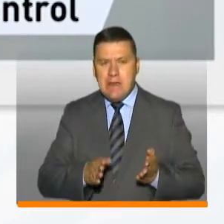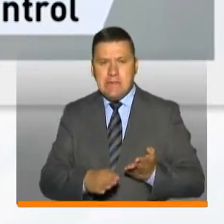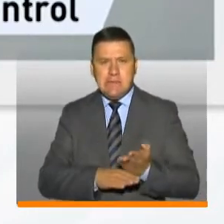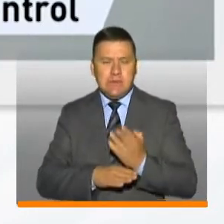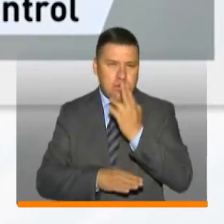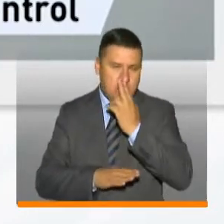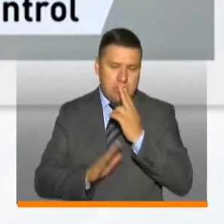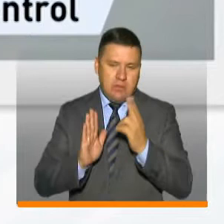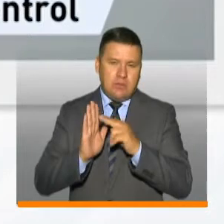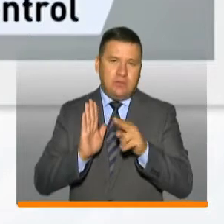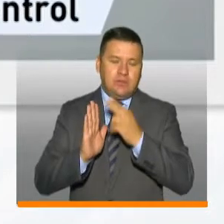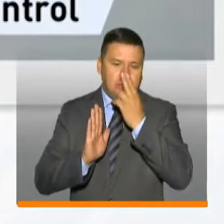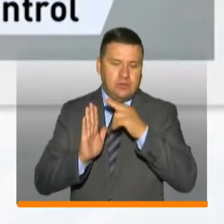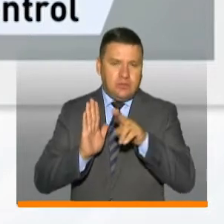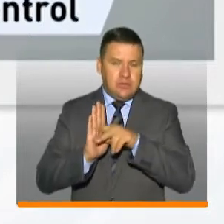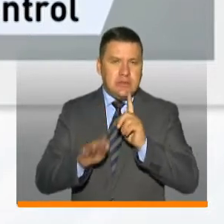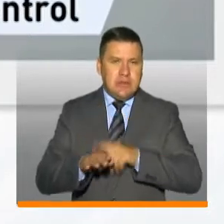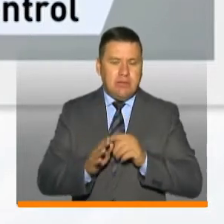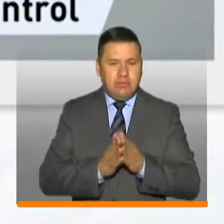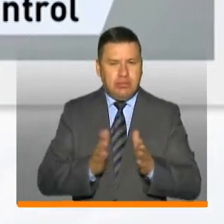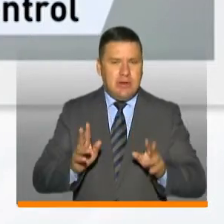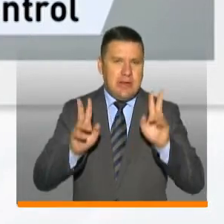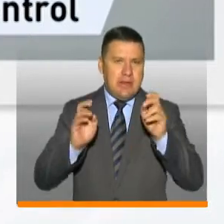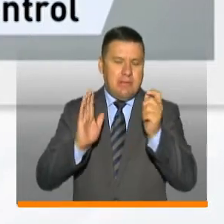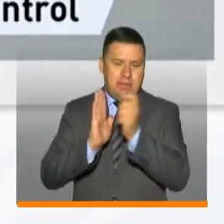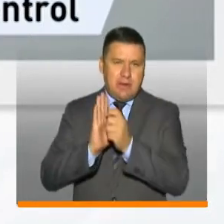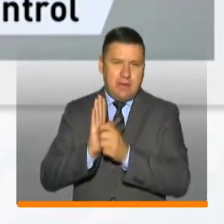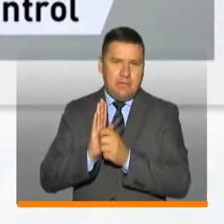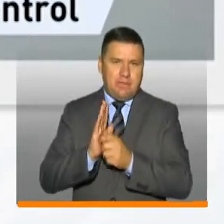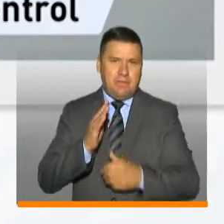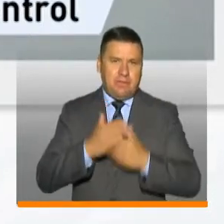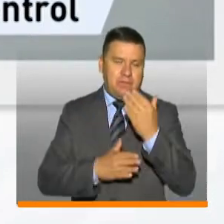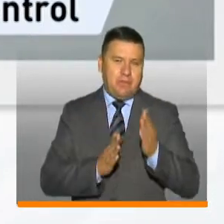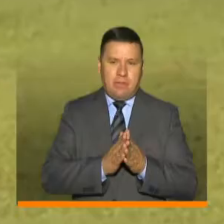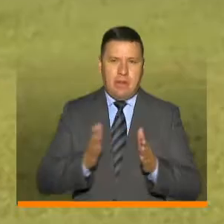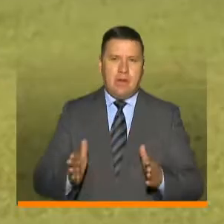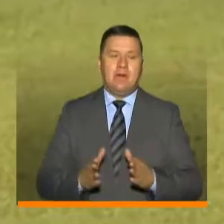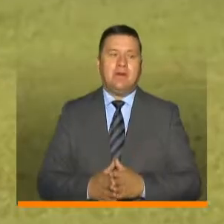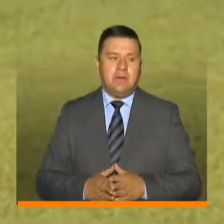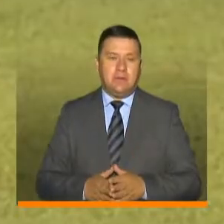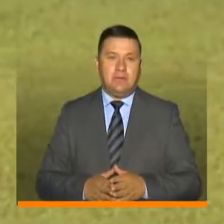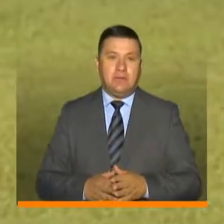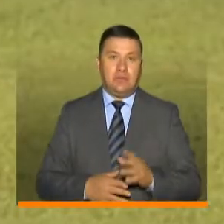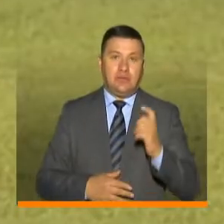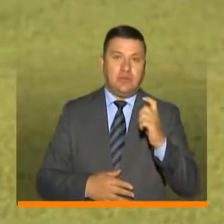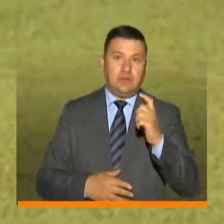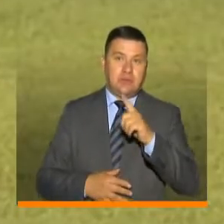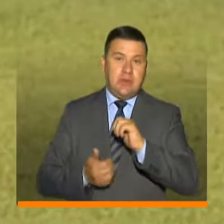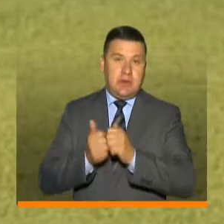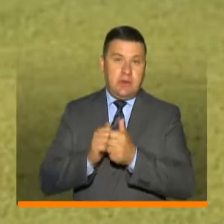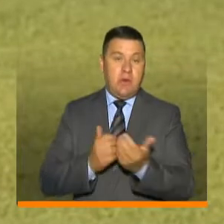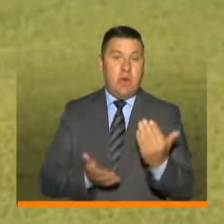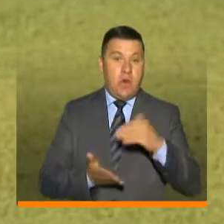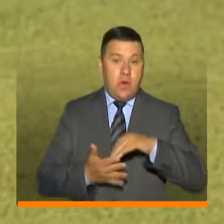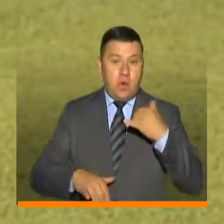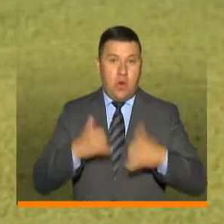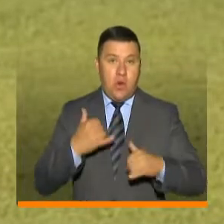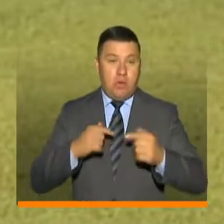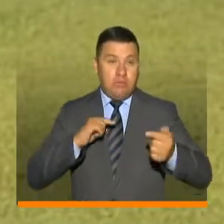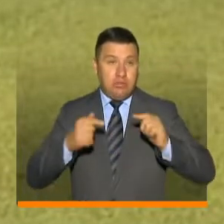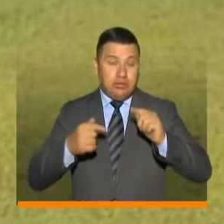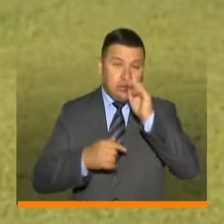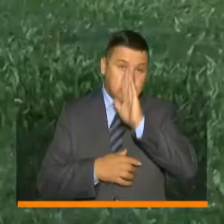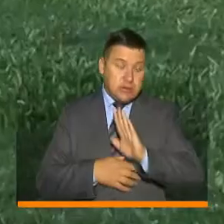y cumpliendo a cabalidad con los periodos, con los términos y con las etapas que se debían llevar a cabo. Para que el Cúcuta Deportivo pueda volver a jugar